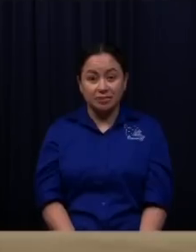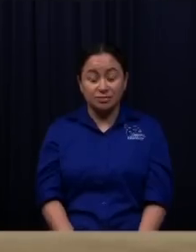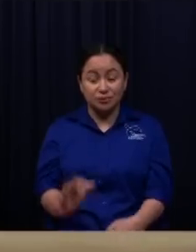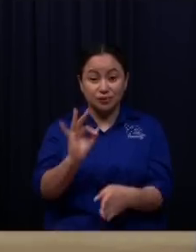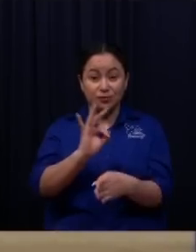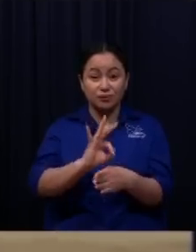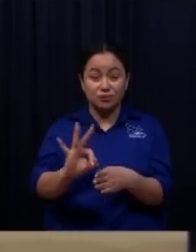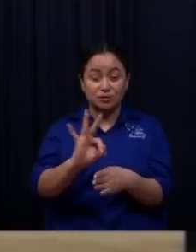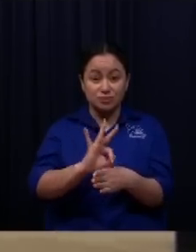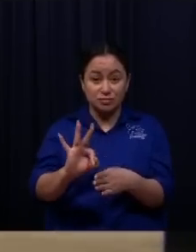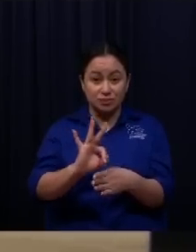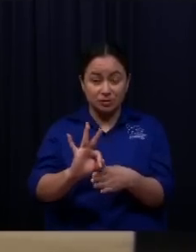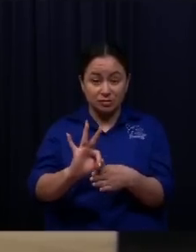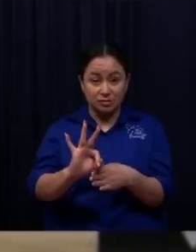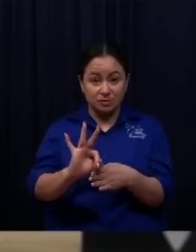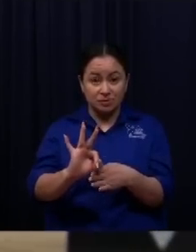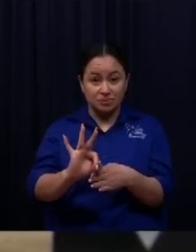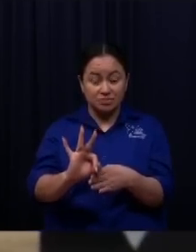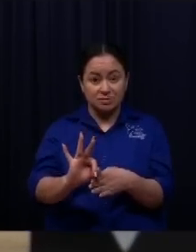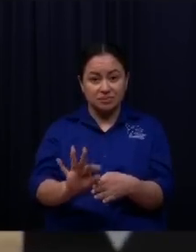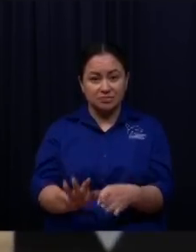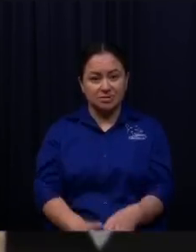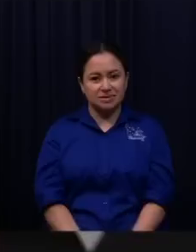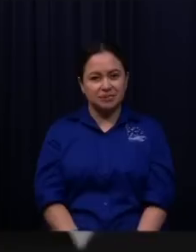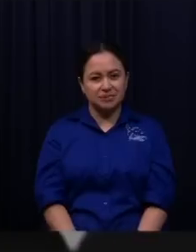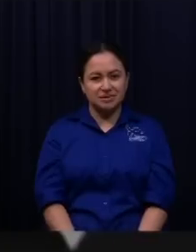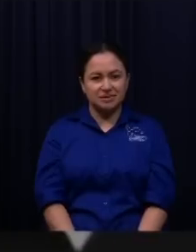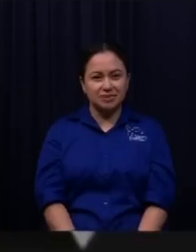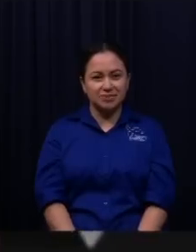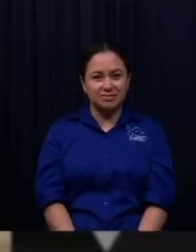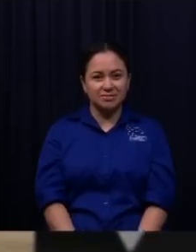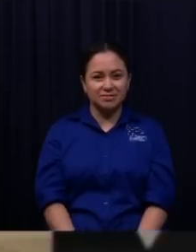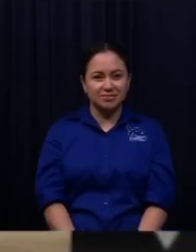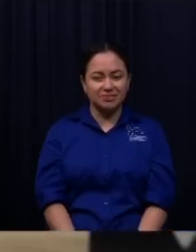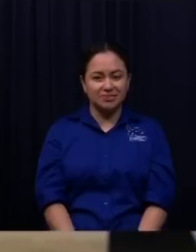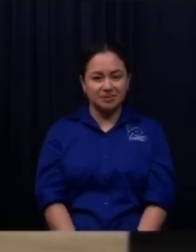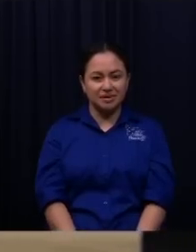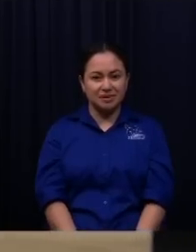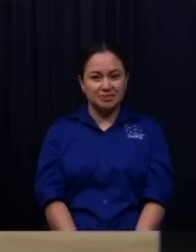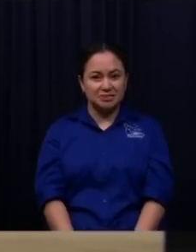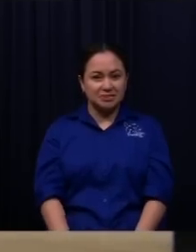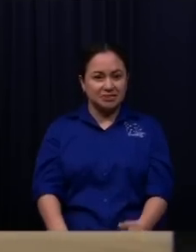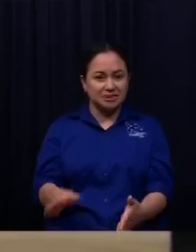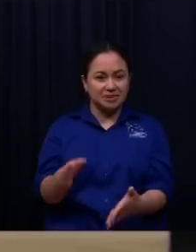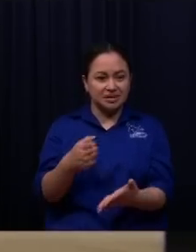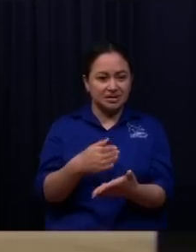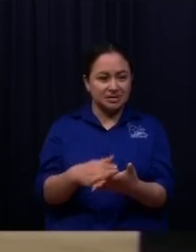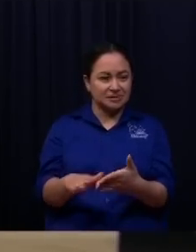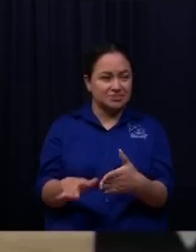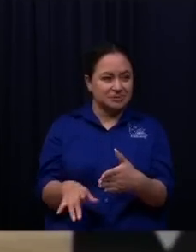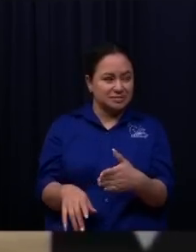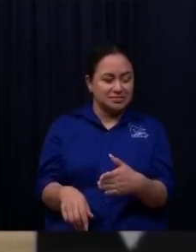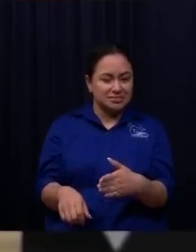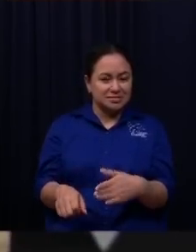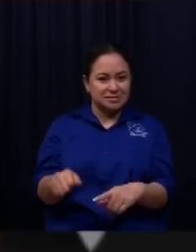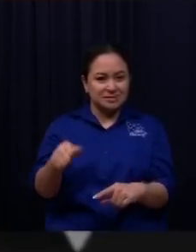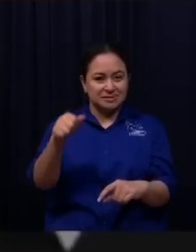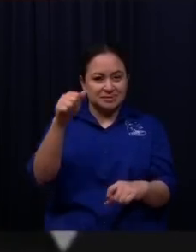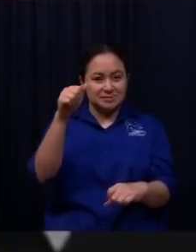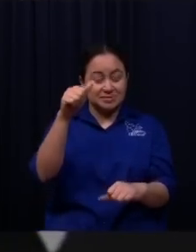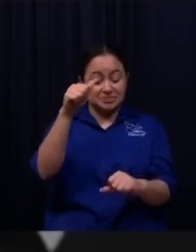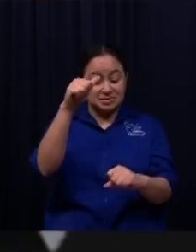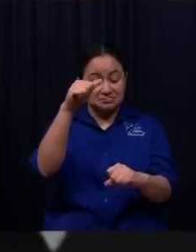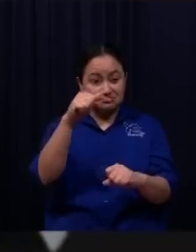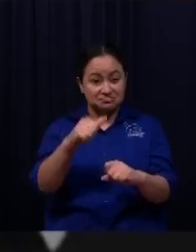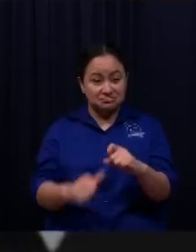la circuncisión, y levantó otro apóstol que era el apóstol Pablo para la gentilidad